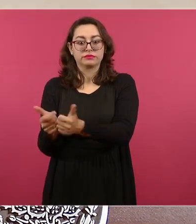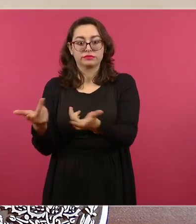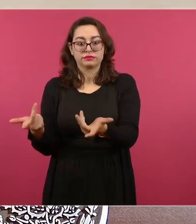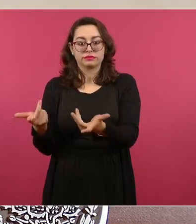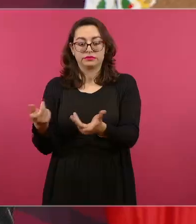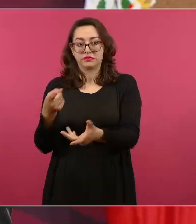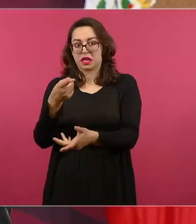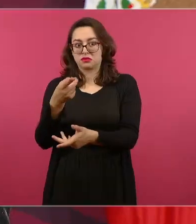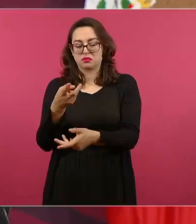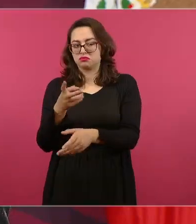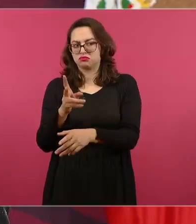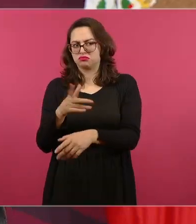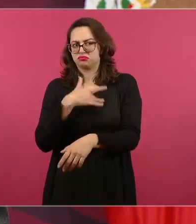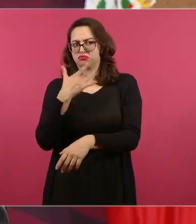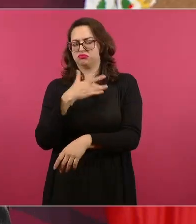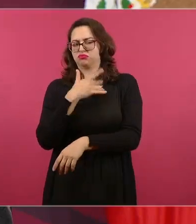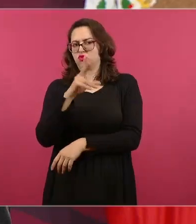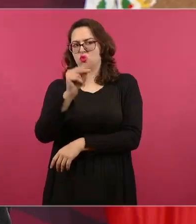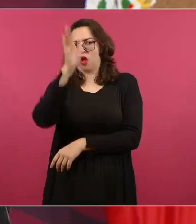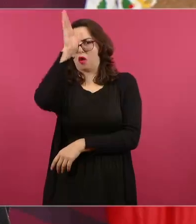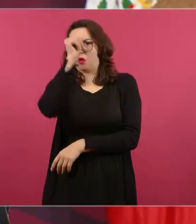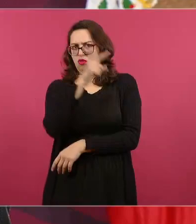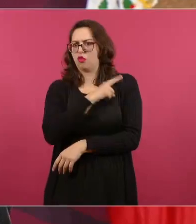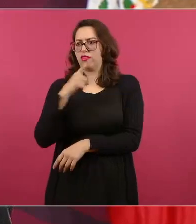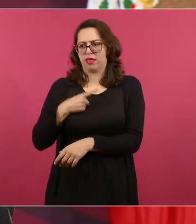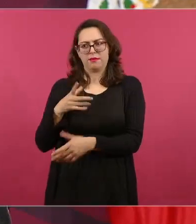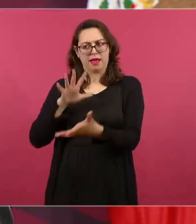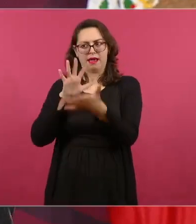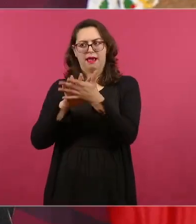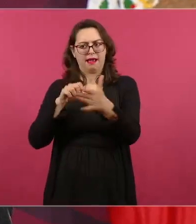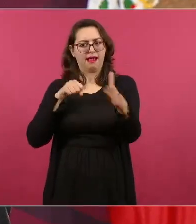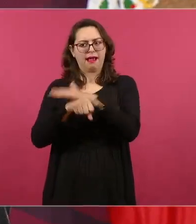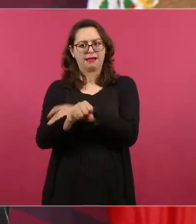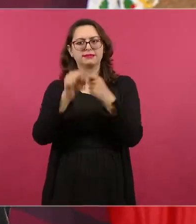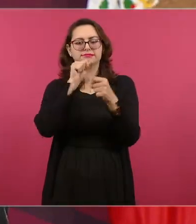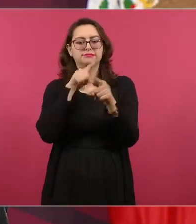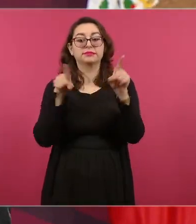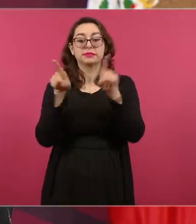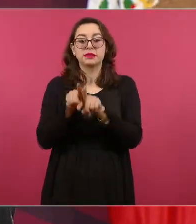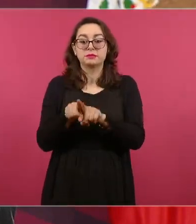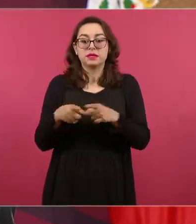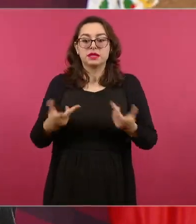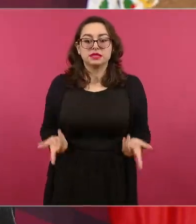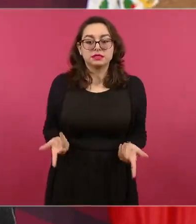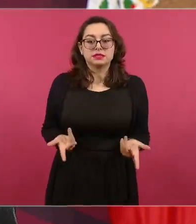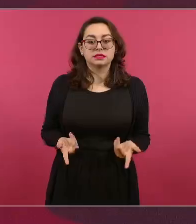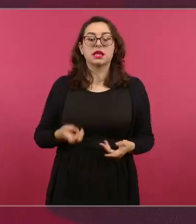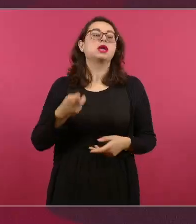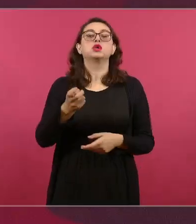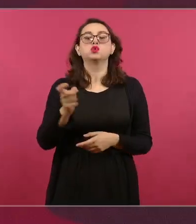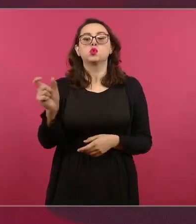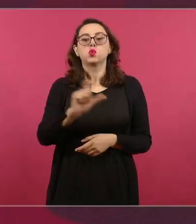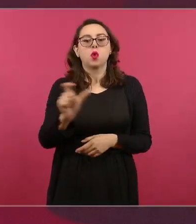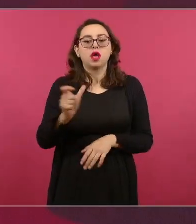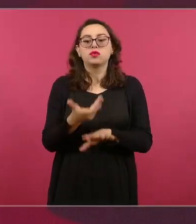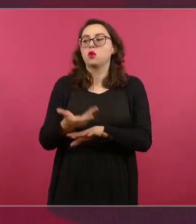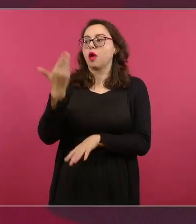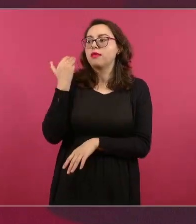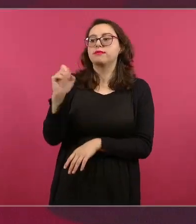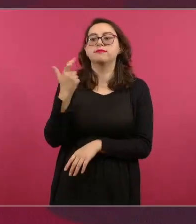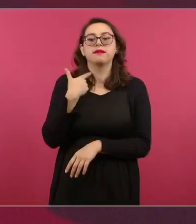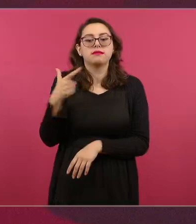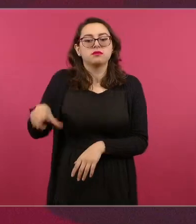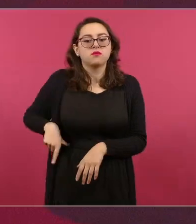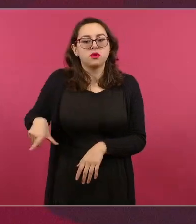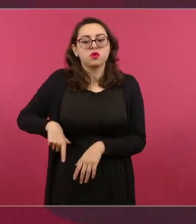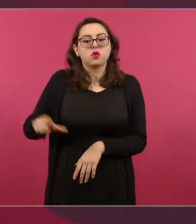juez. Eso no lo hacen otros gobiernos. ¿Por qué fue lo de Ayotzinapa? Entre otras